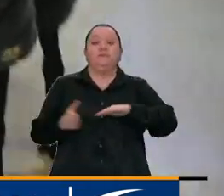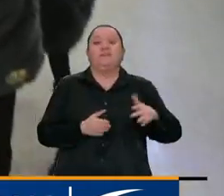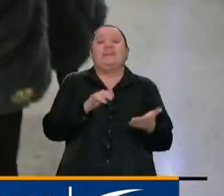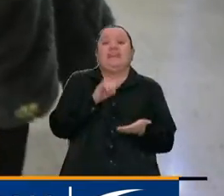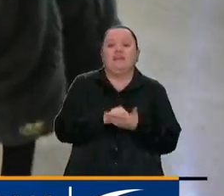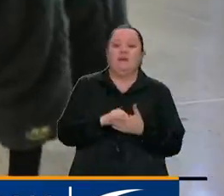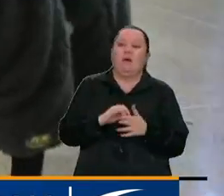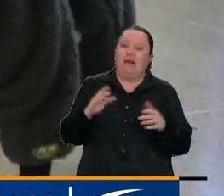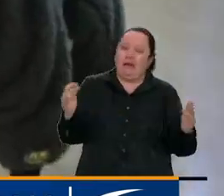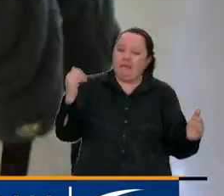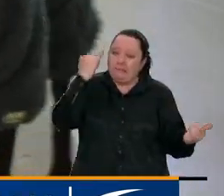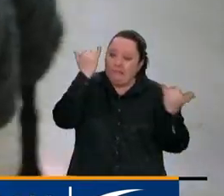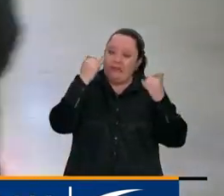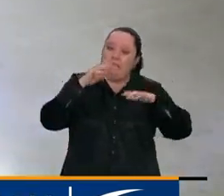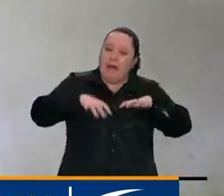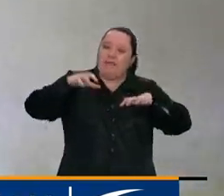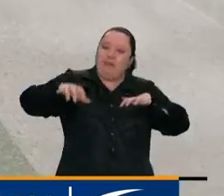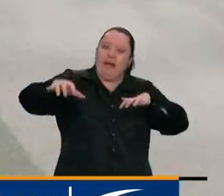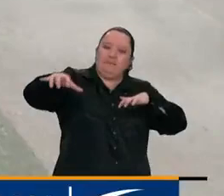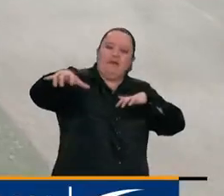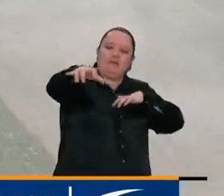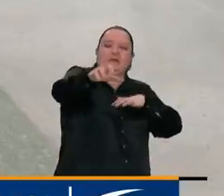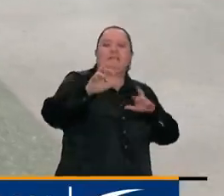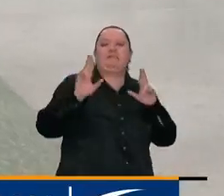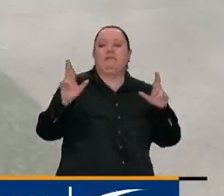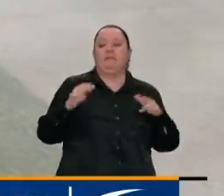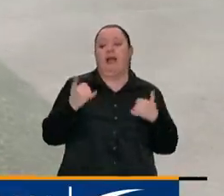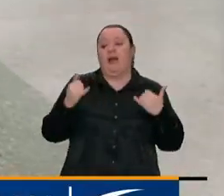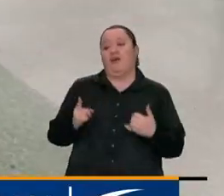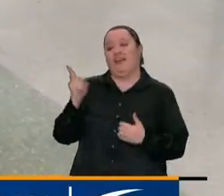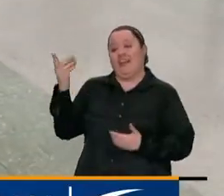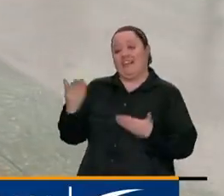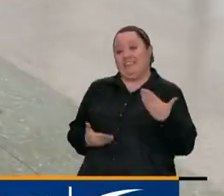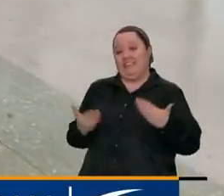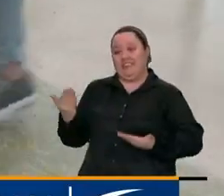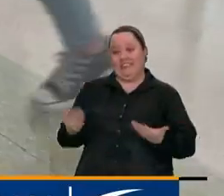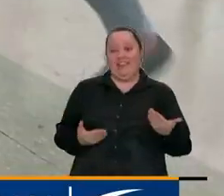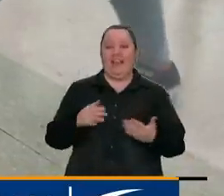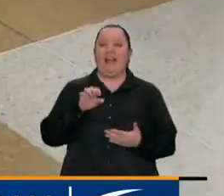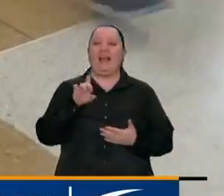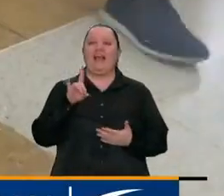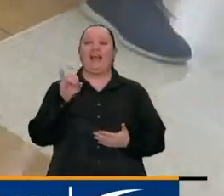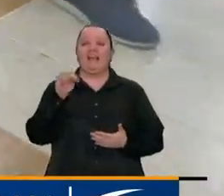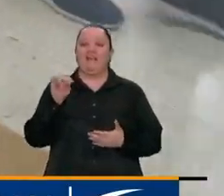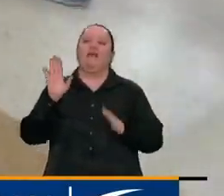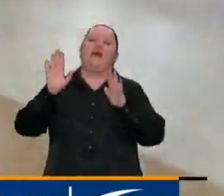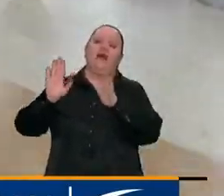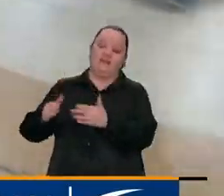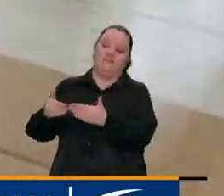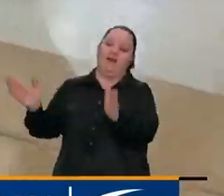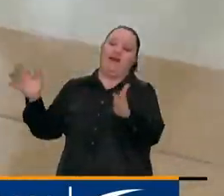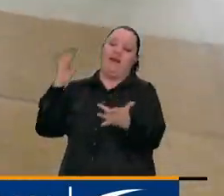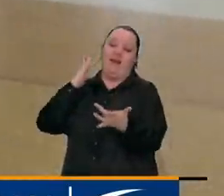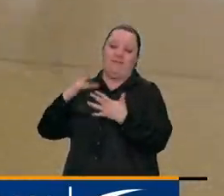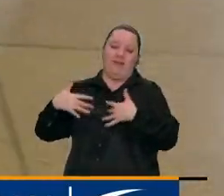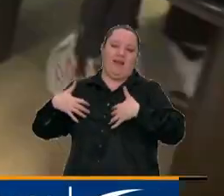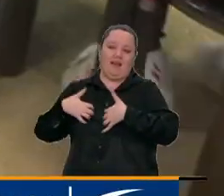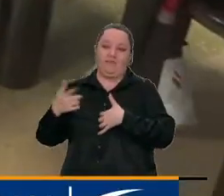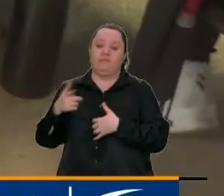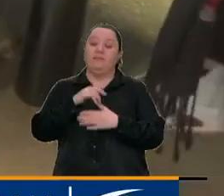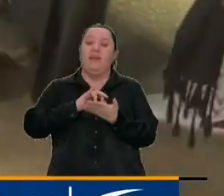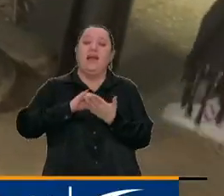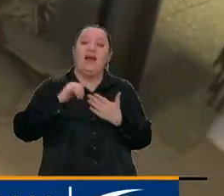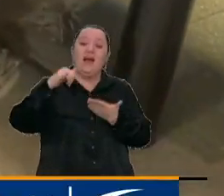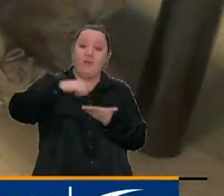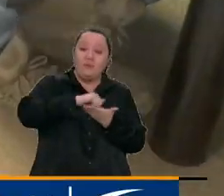iniciativas sigan conquistando más espacios. Por lo pronto, hoy el Centro Comercial El Edén lanza su baño para mascotas y el Aeropuerto El